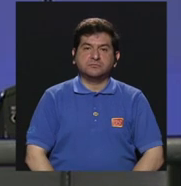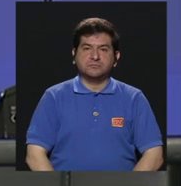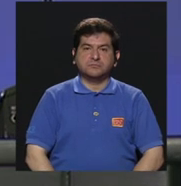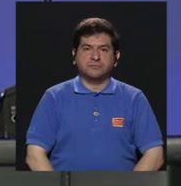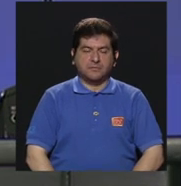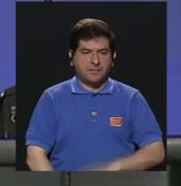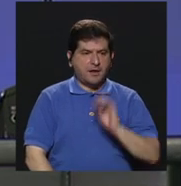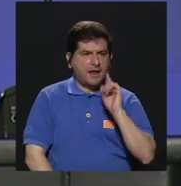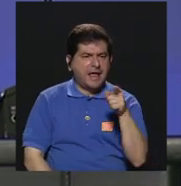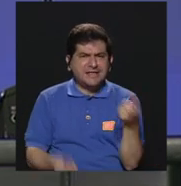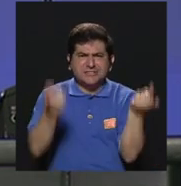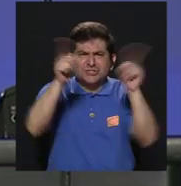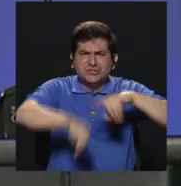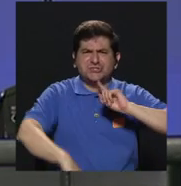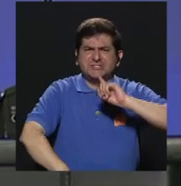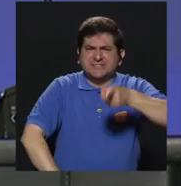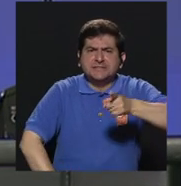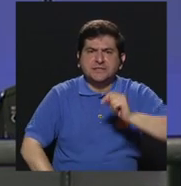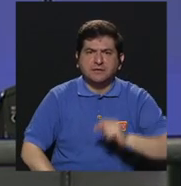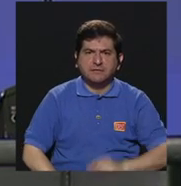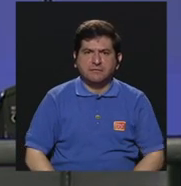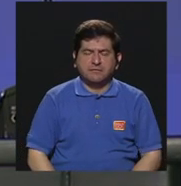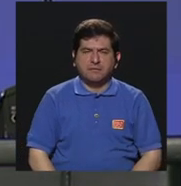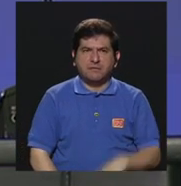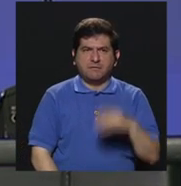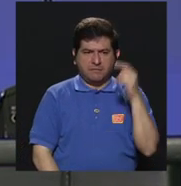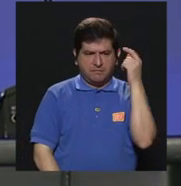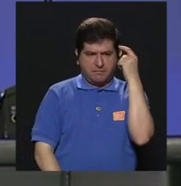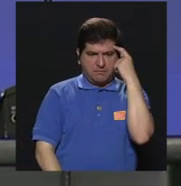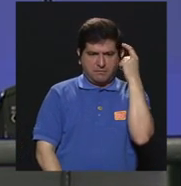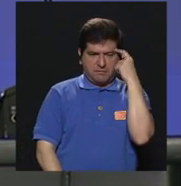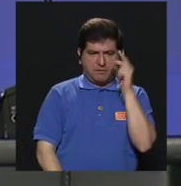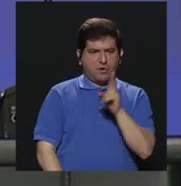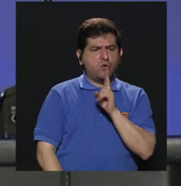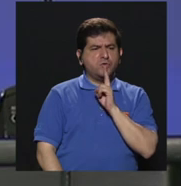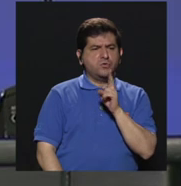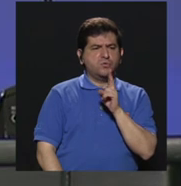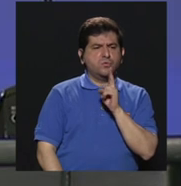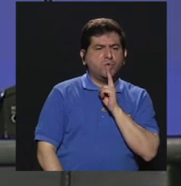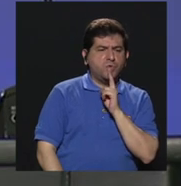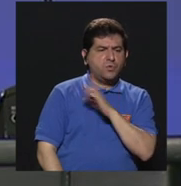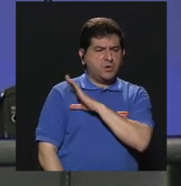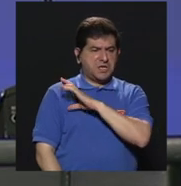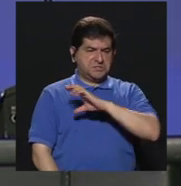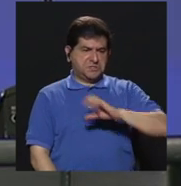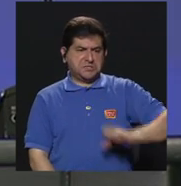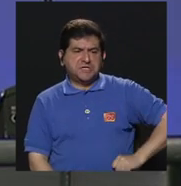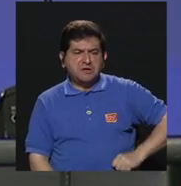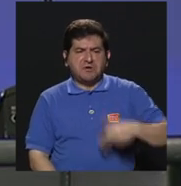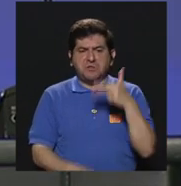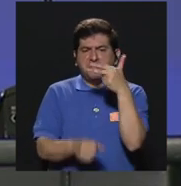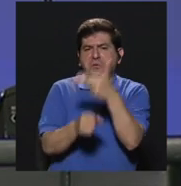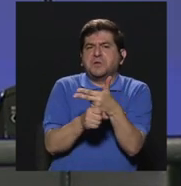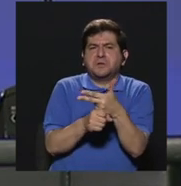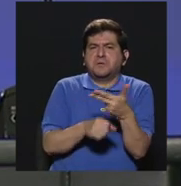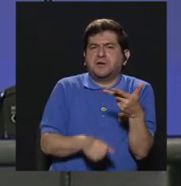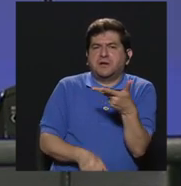Cuando estos hechos se mencionan, se piensa en Honduras, El Salvador o Guatemala.